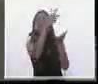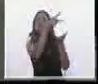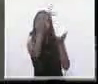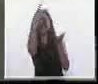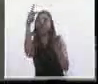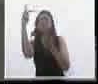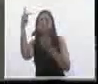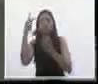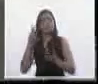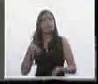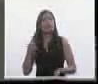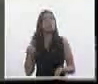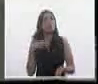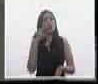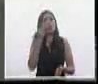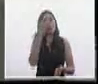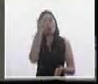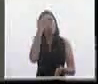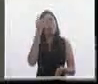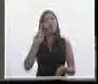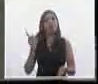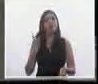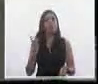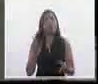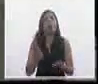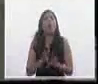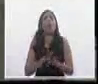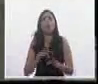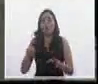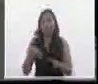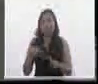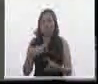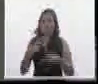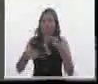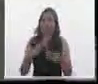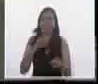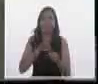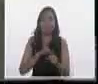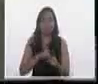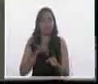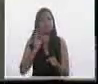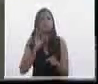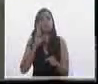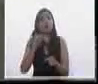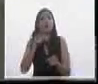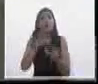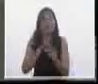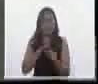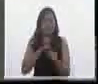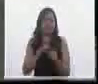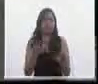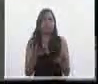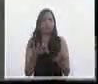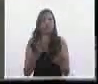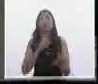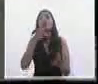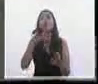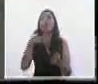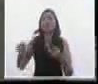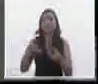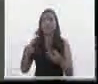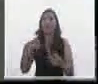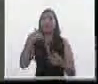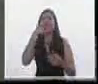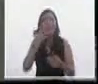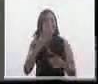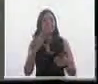partidos no conocen las plataformas Pues cómo van a decidir su voto y si no votan pues tampoco van a incidir después en en los